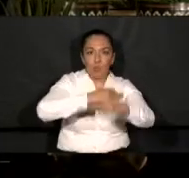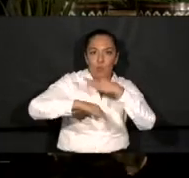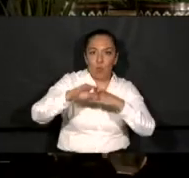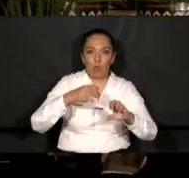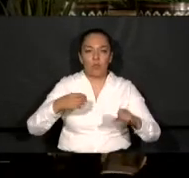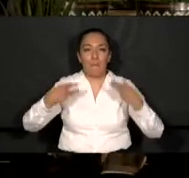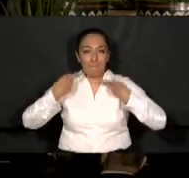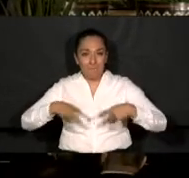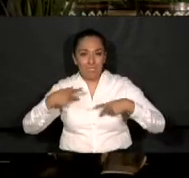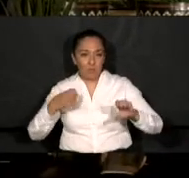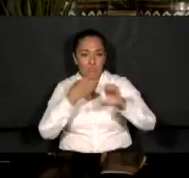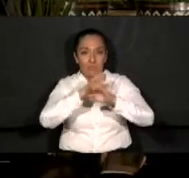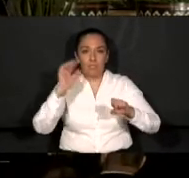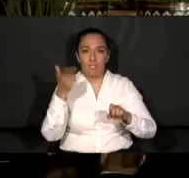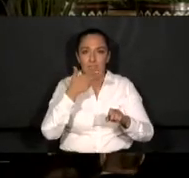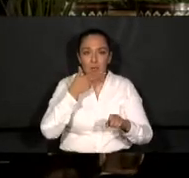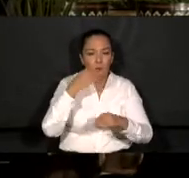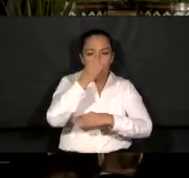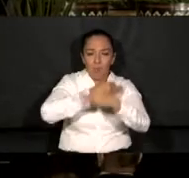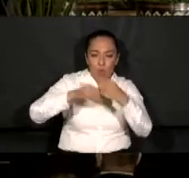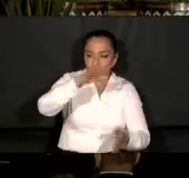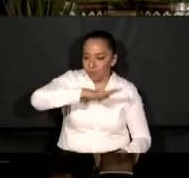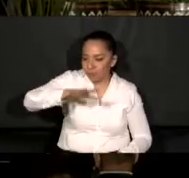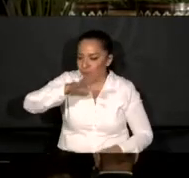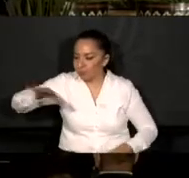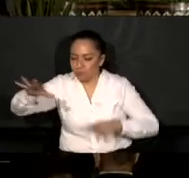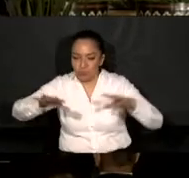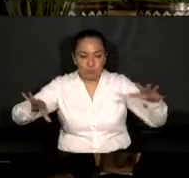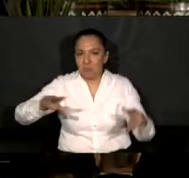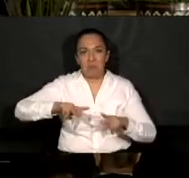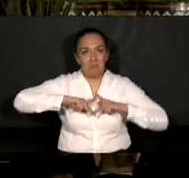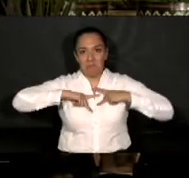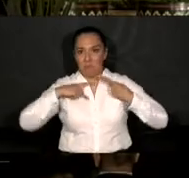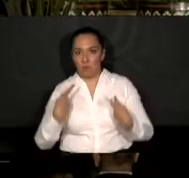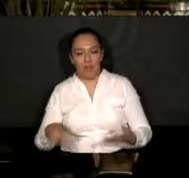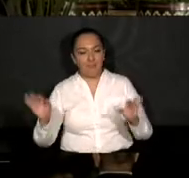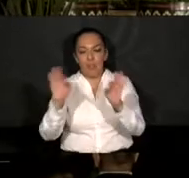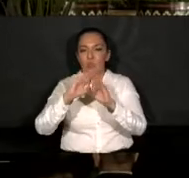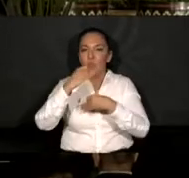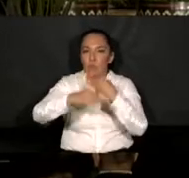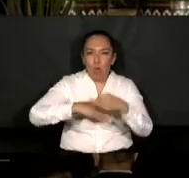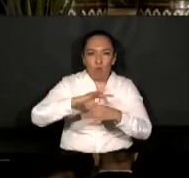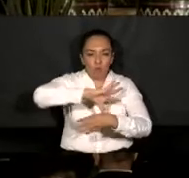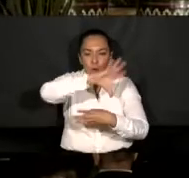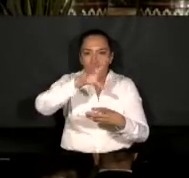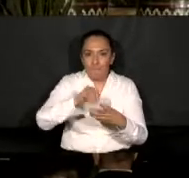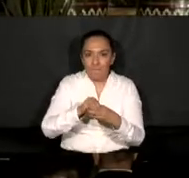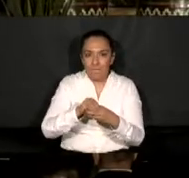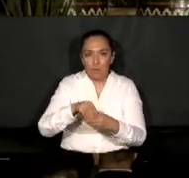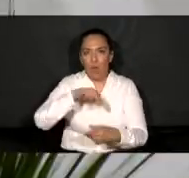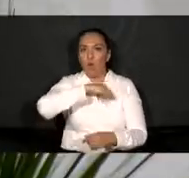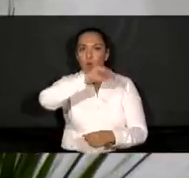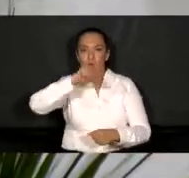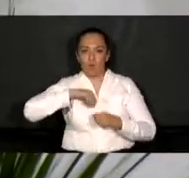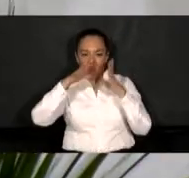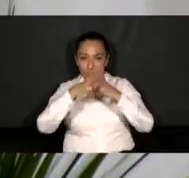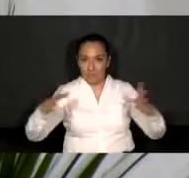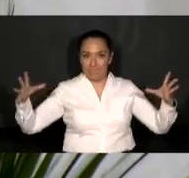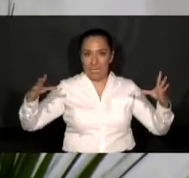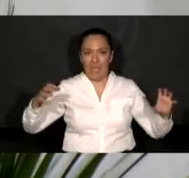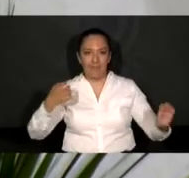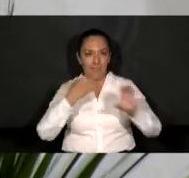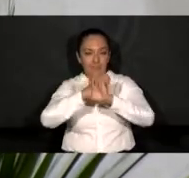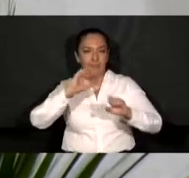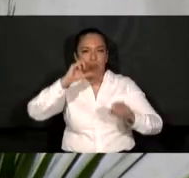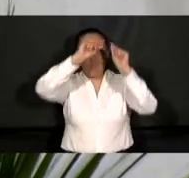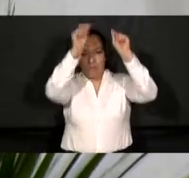de todas las ideologías, de todas las condiciones. Somos el Estado grande de México y debemos de